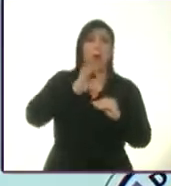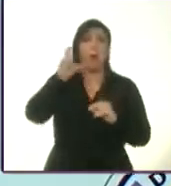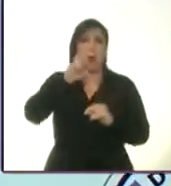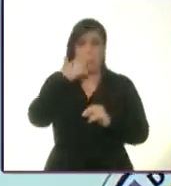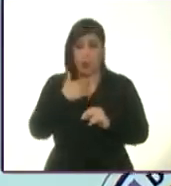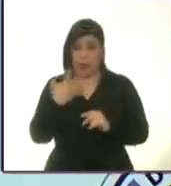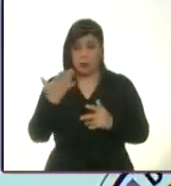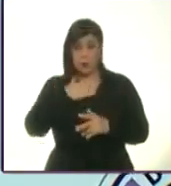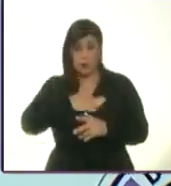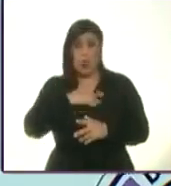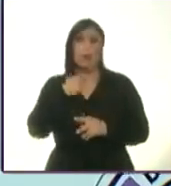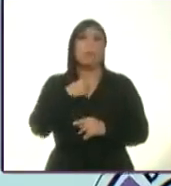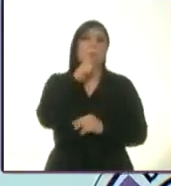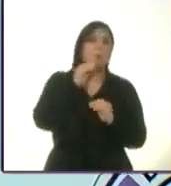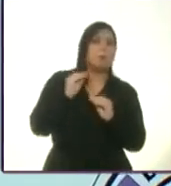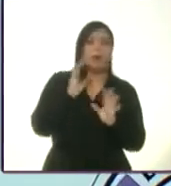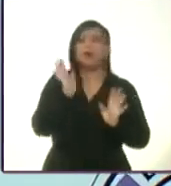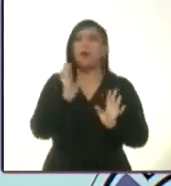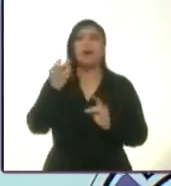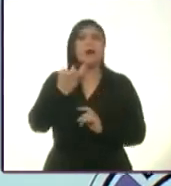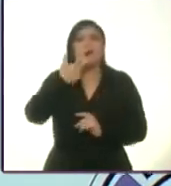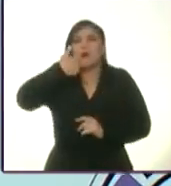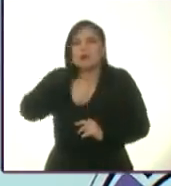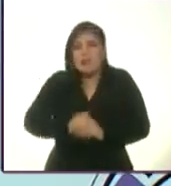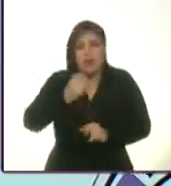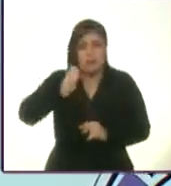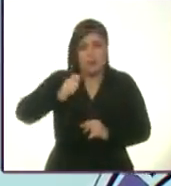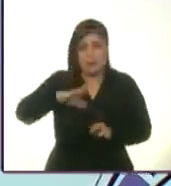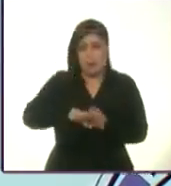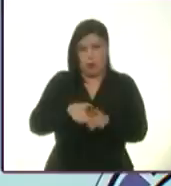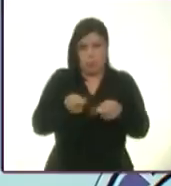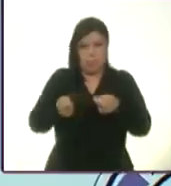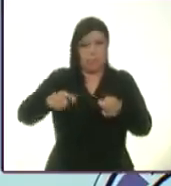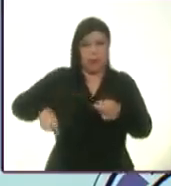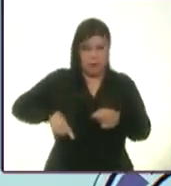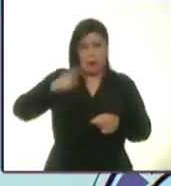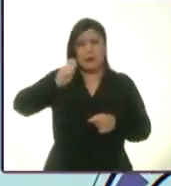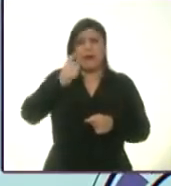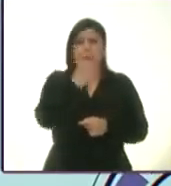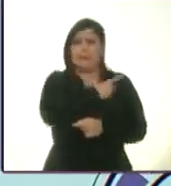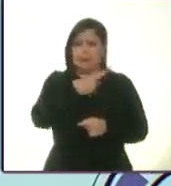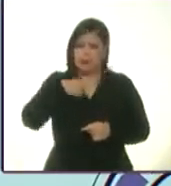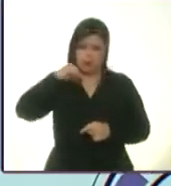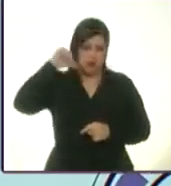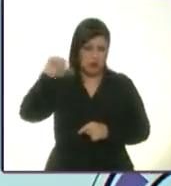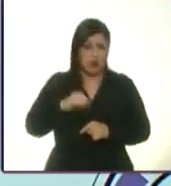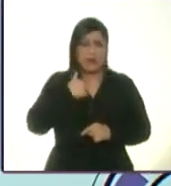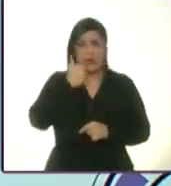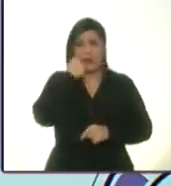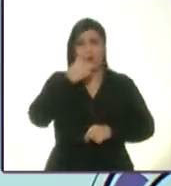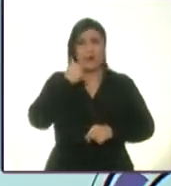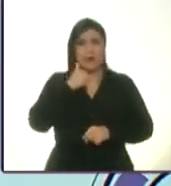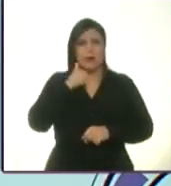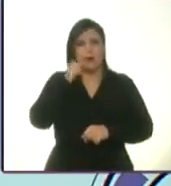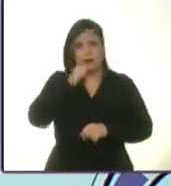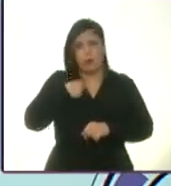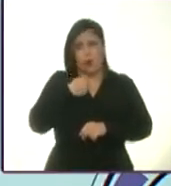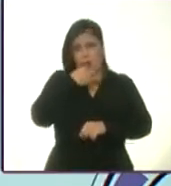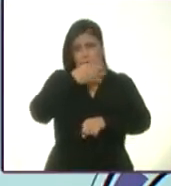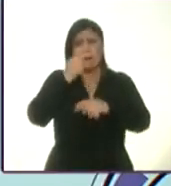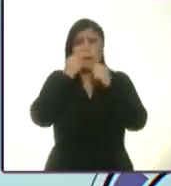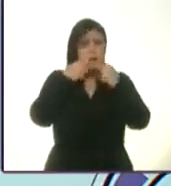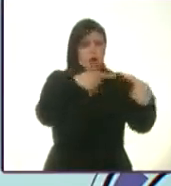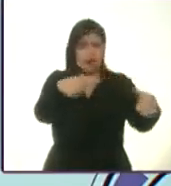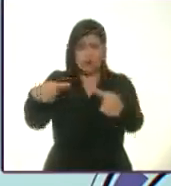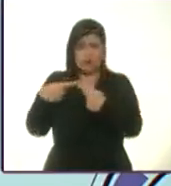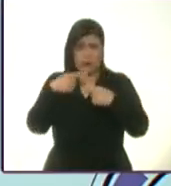esta ciudad no le sirve un gobernante que no levante la voz por eso quiero aprovechar para convocar a mis compañeros y que más allá de nuestras